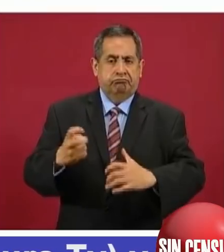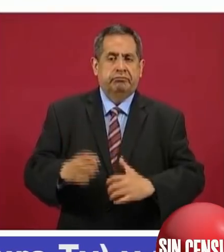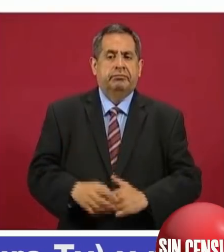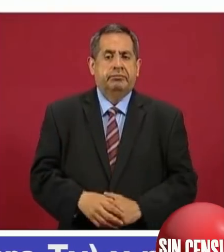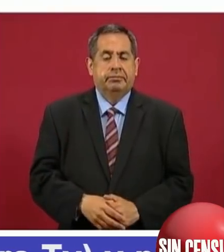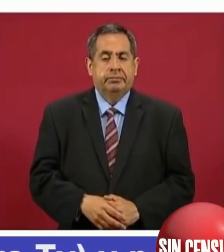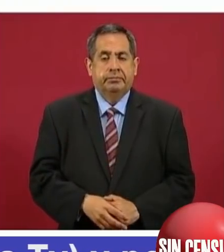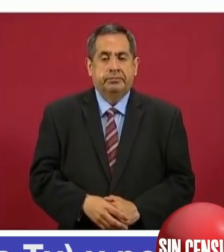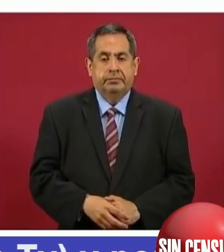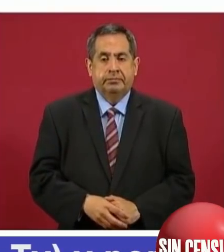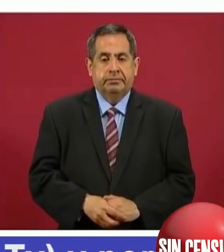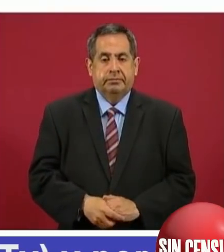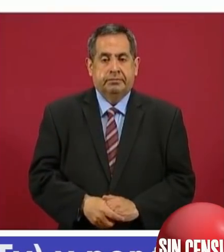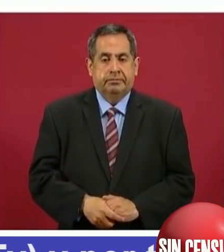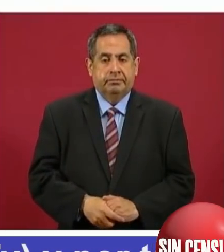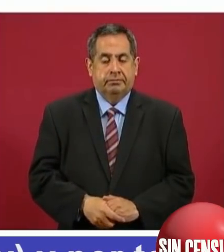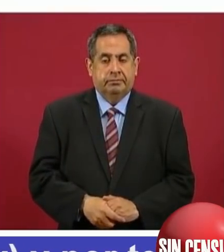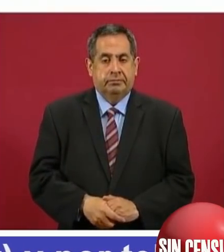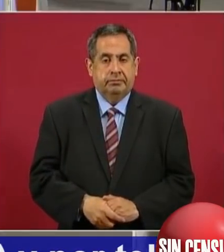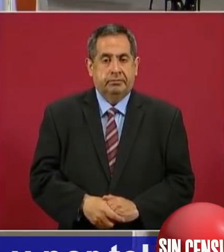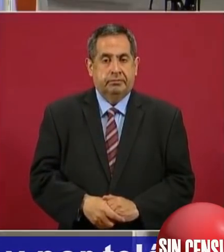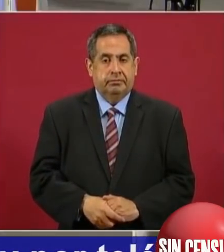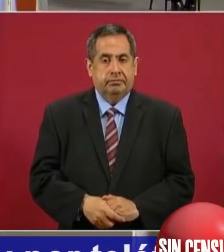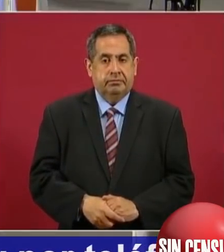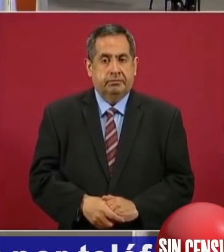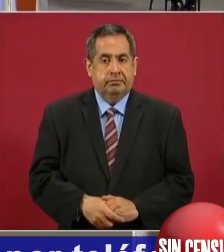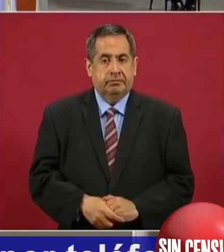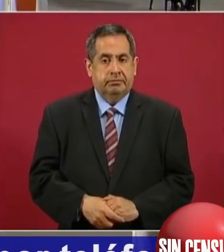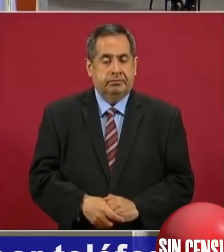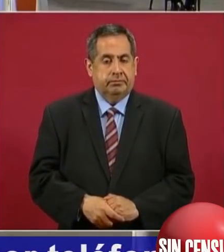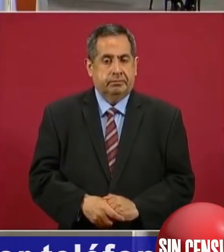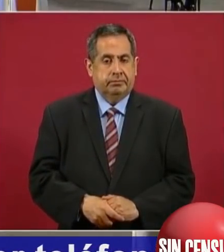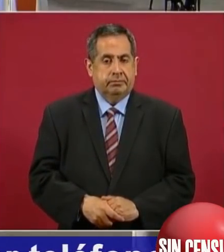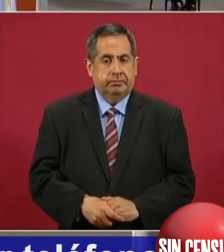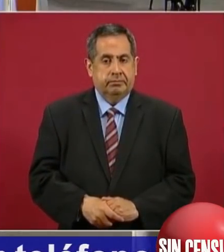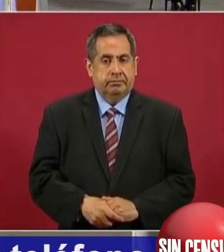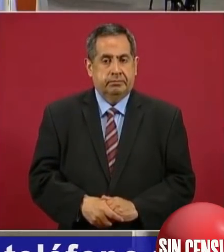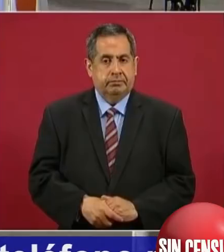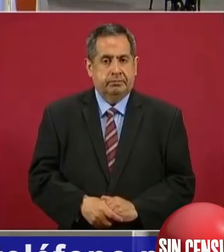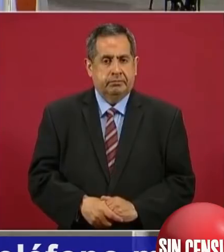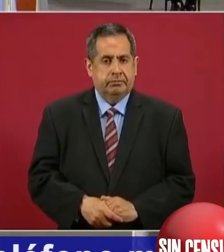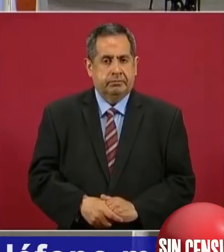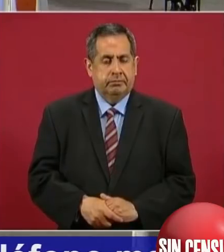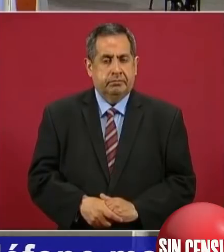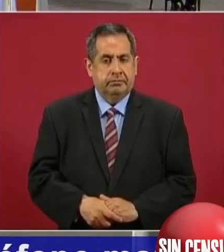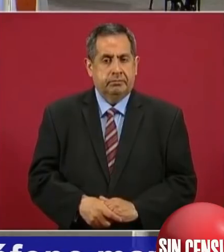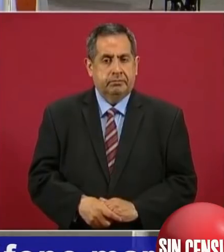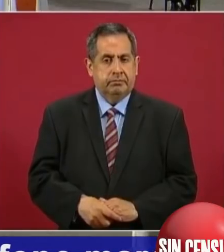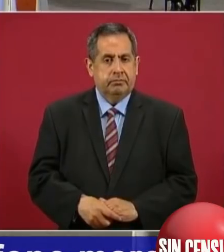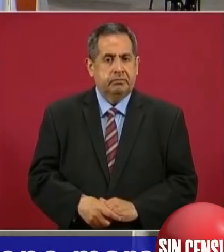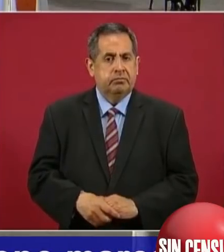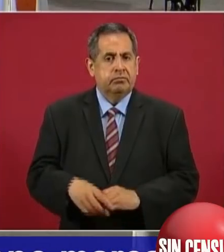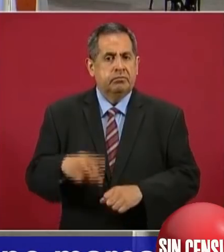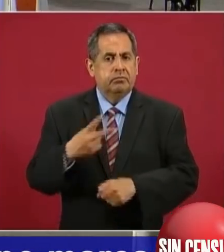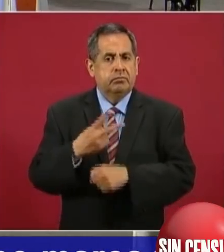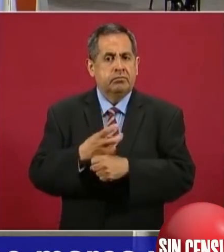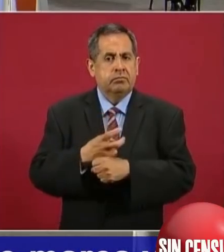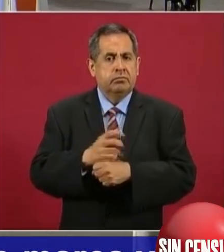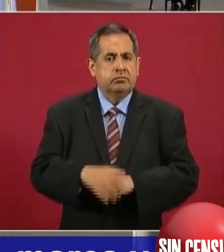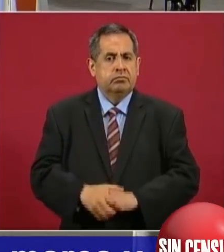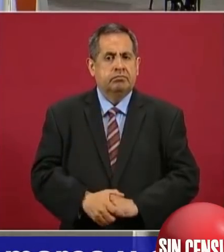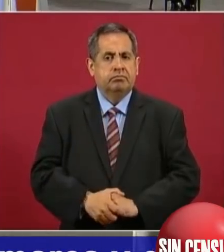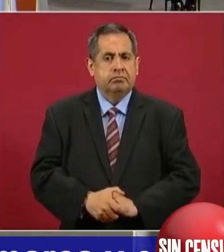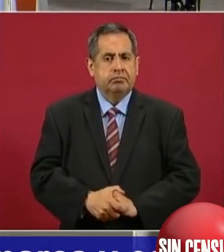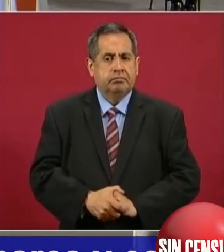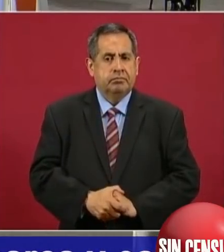siguiente. Llegó su máximo de ocupación hospitalaria en la segunda quincena de julio, después